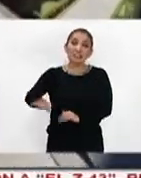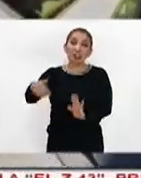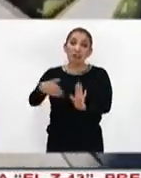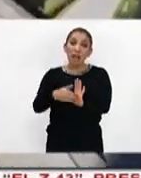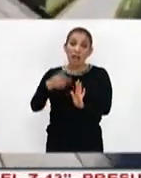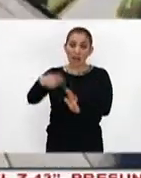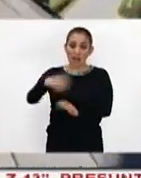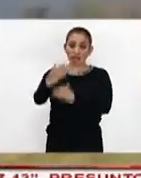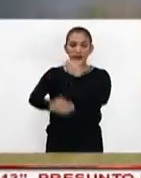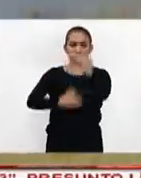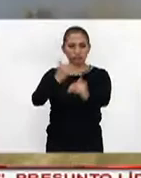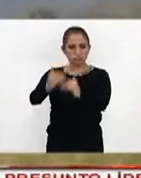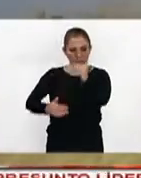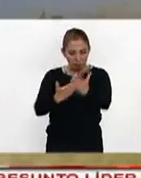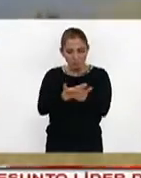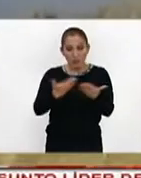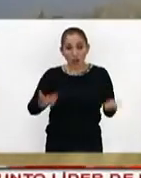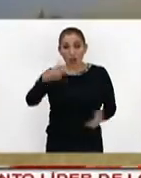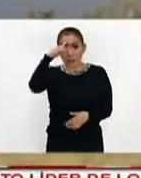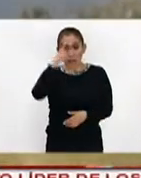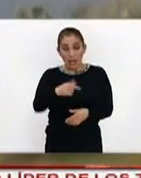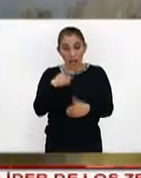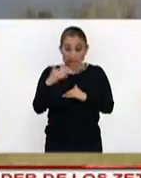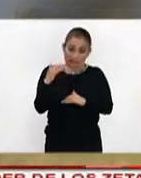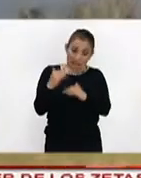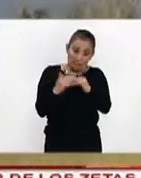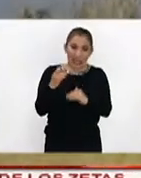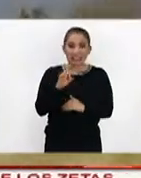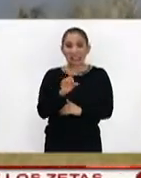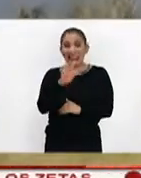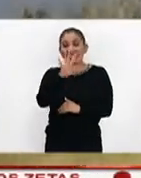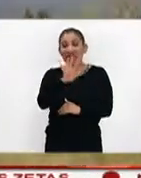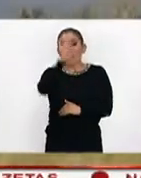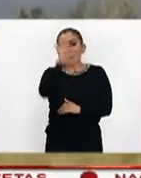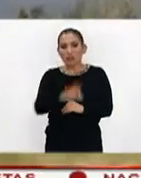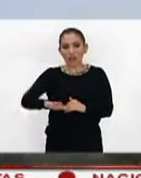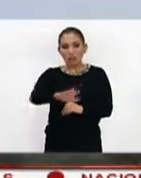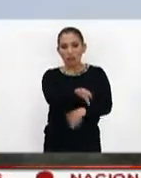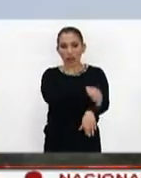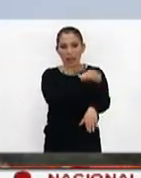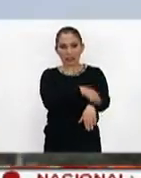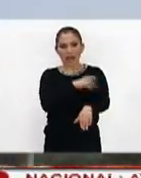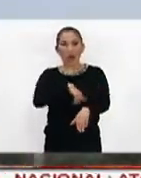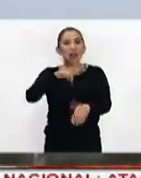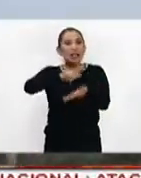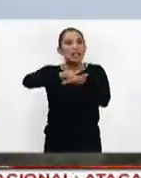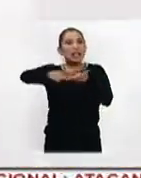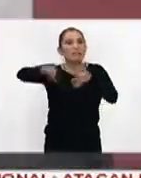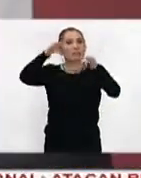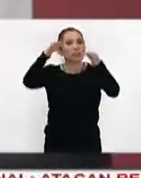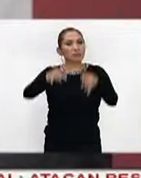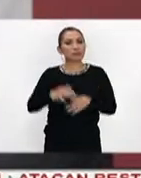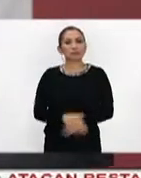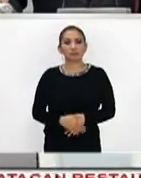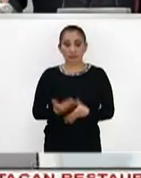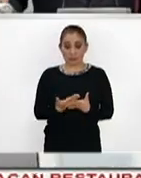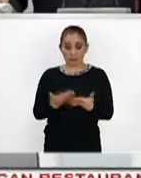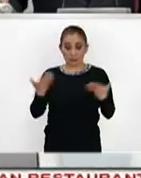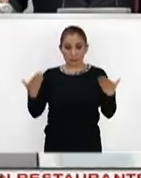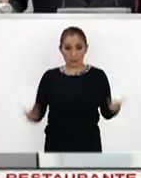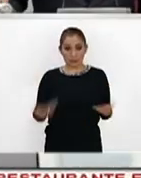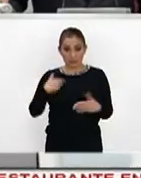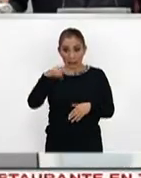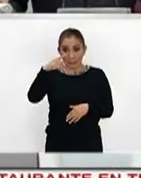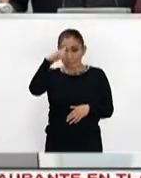900,000 en su vida productiva. Además, México está cerca de generar 35% de su energía con fuentes limpias. Hoy,